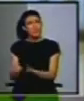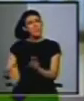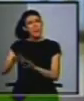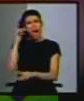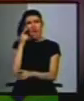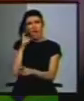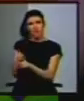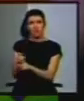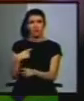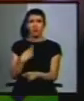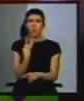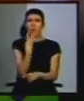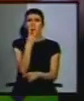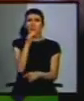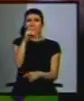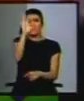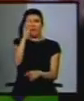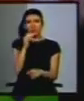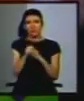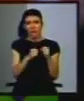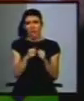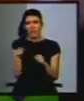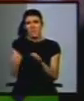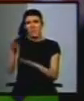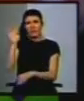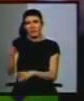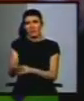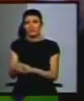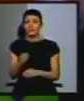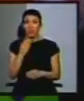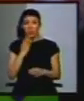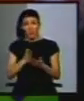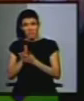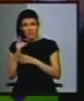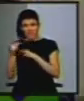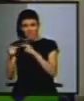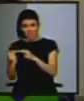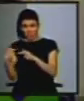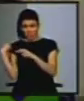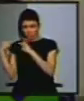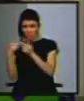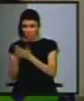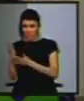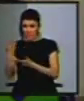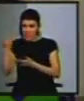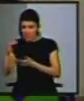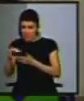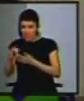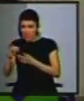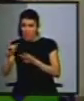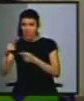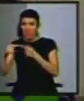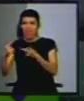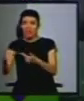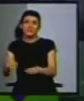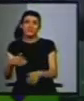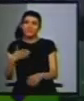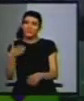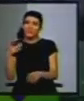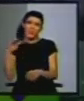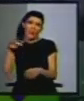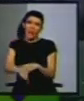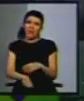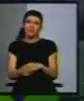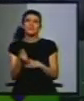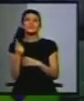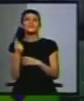40 y tantos años aquí. Pero las historias que comienzan mal difícilmente pueden terminar bien. Y un error del empresario